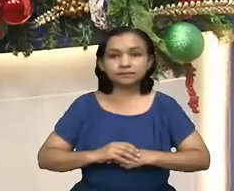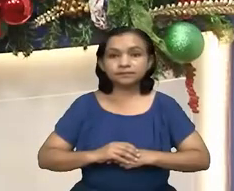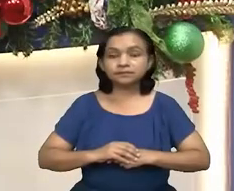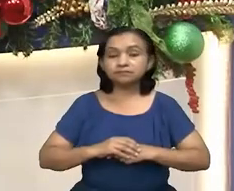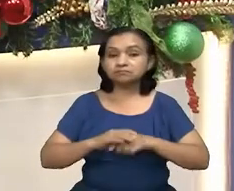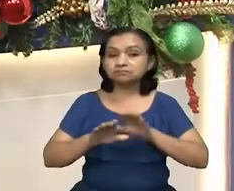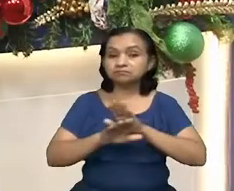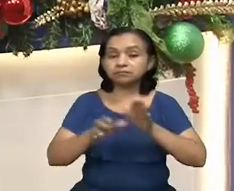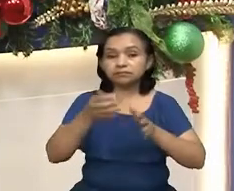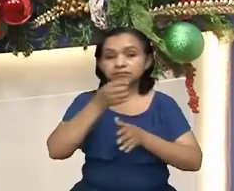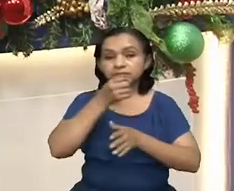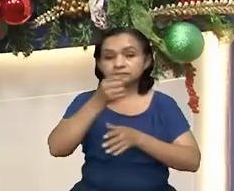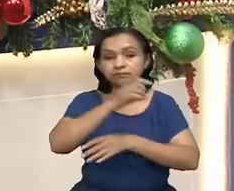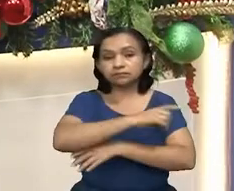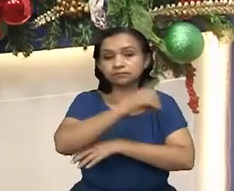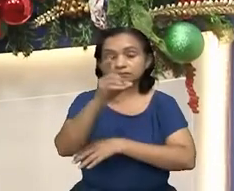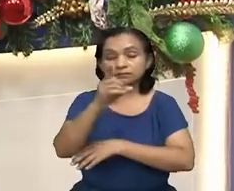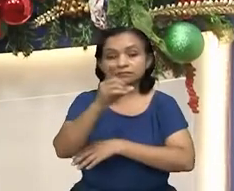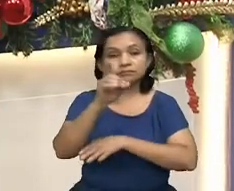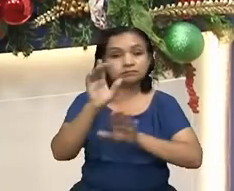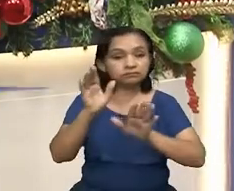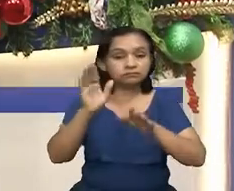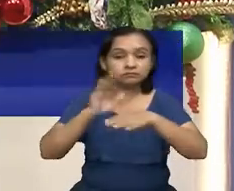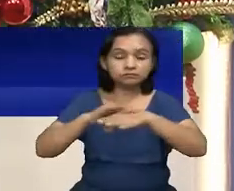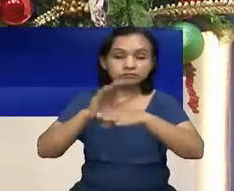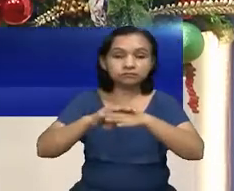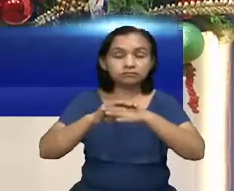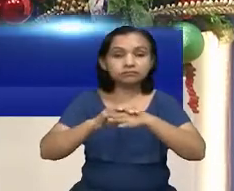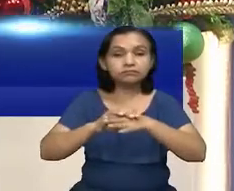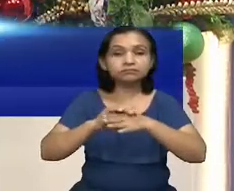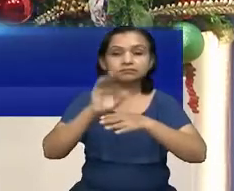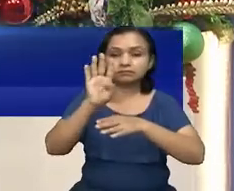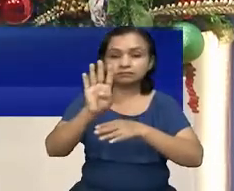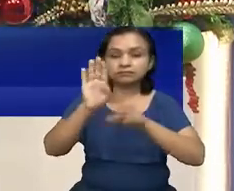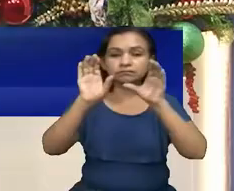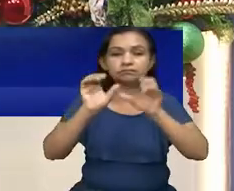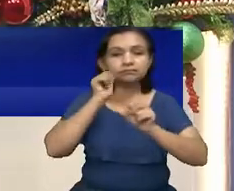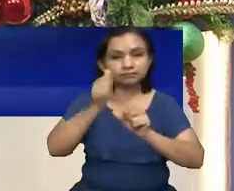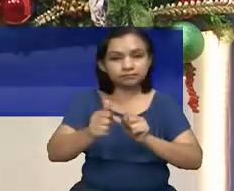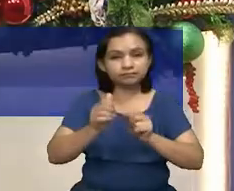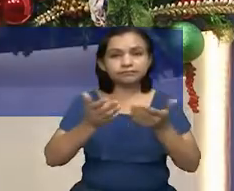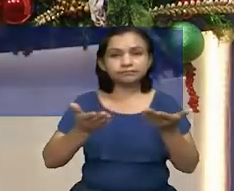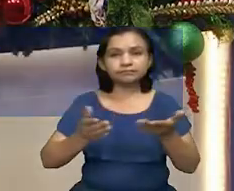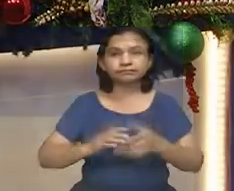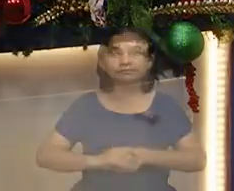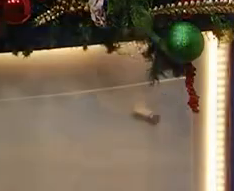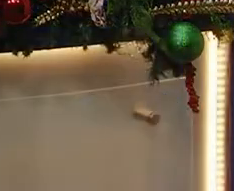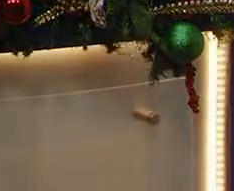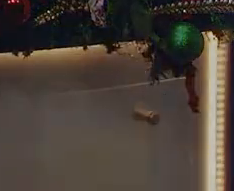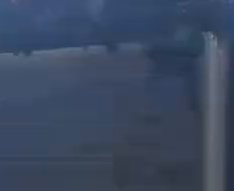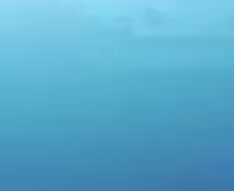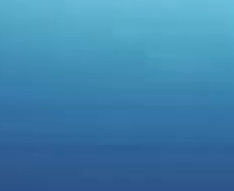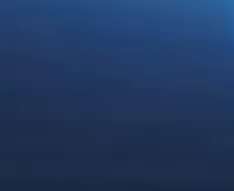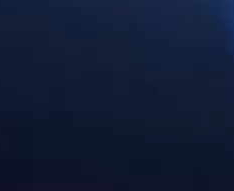Hasta aquí las noticias del día de hoy. Los invitamos a nuestra próxima edición a las 4 de la tarde.